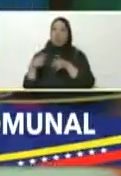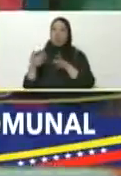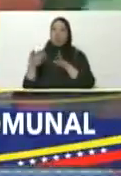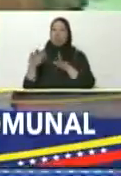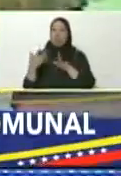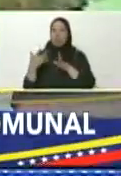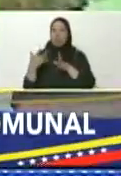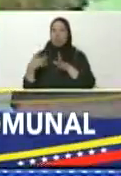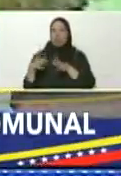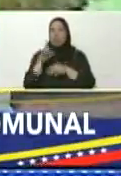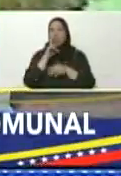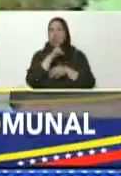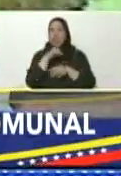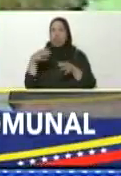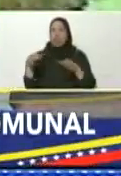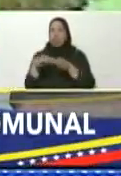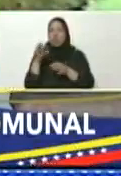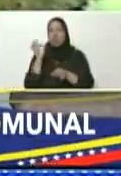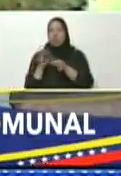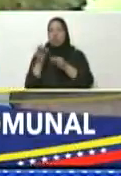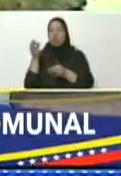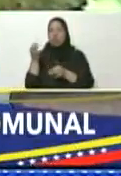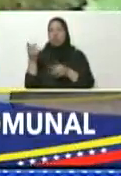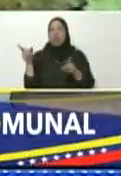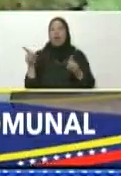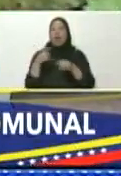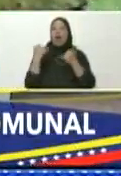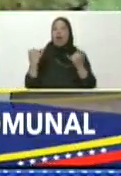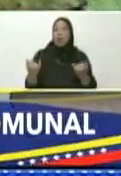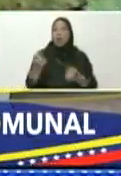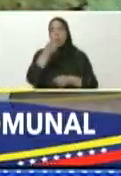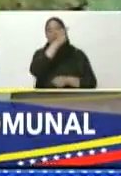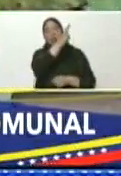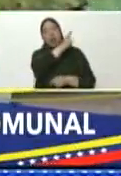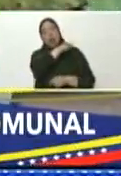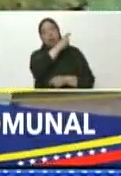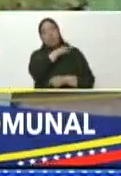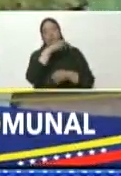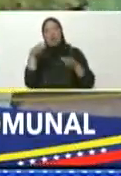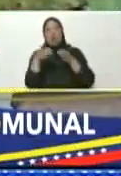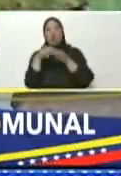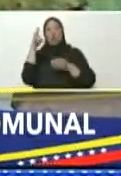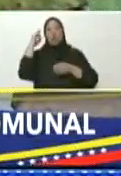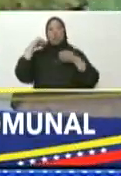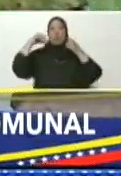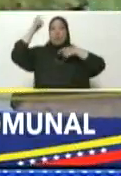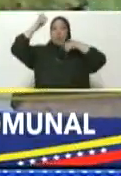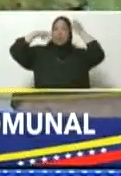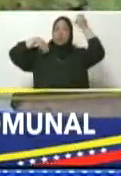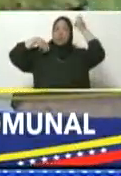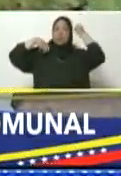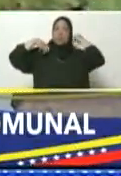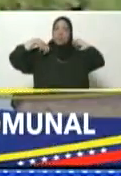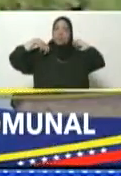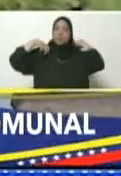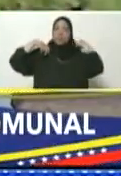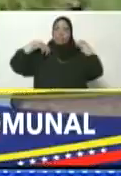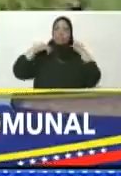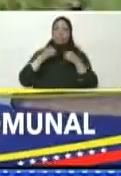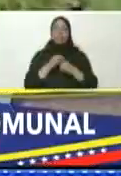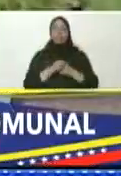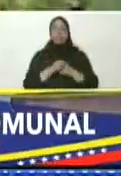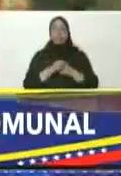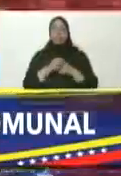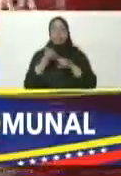Así es. Después vienen los jefes de VH. Doris Silva, de Negro Primera, la Negra Doris.